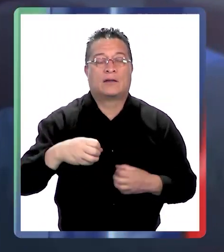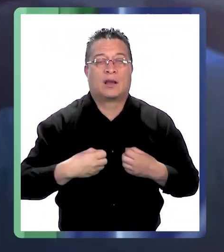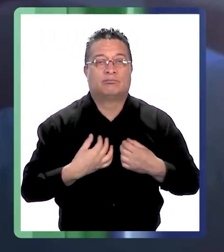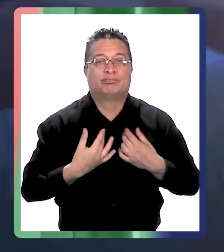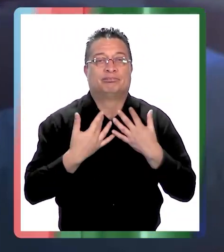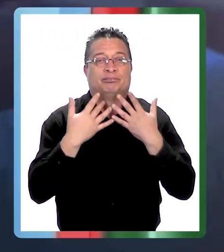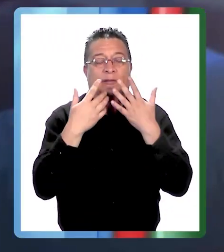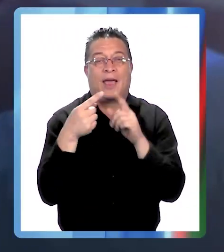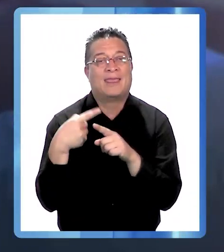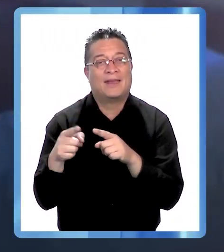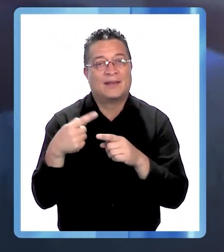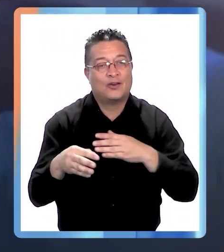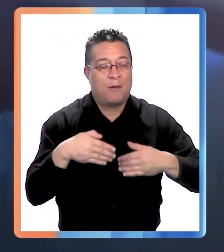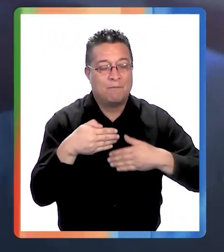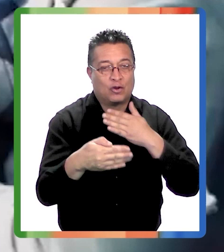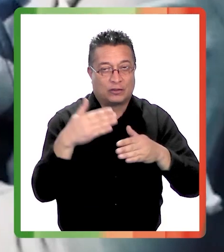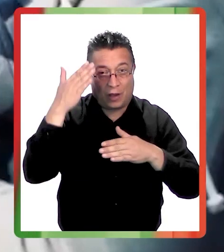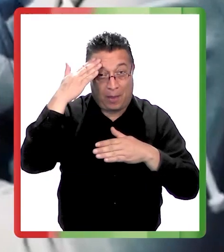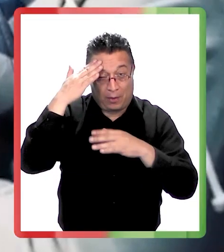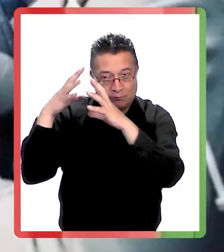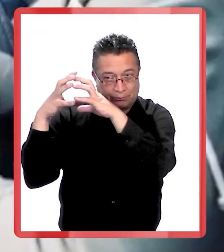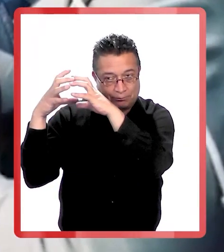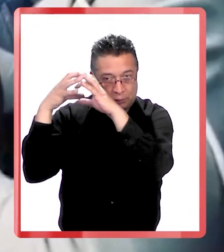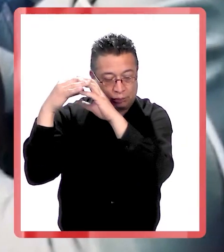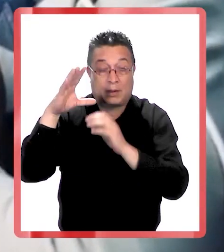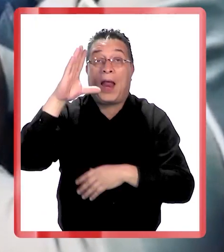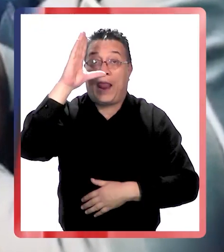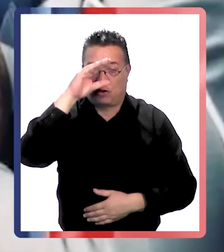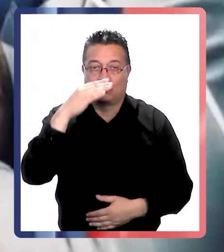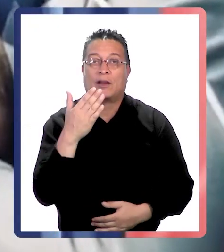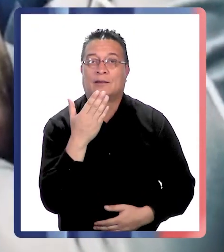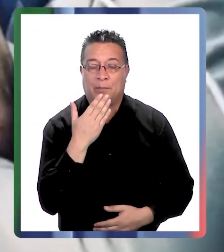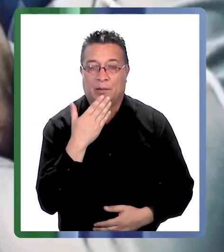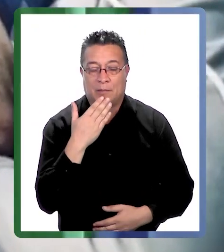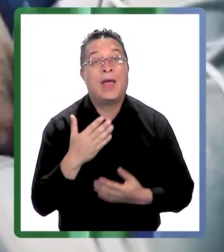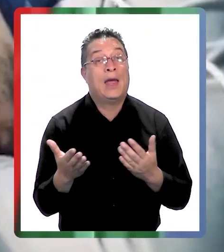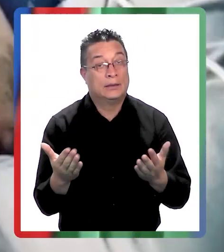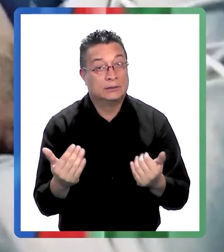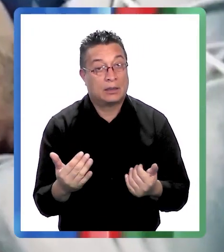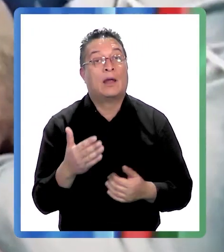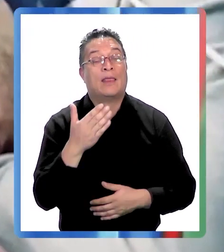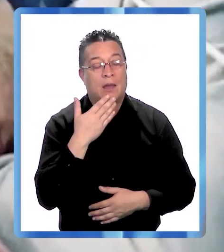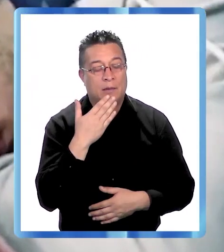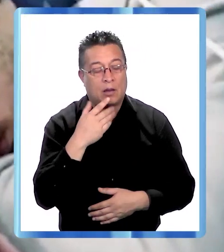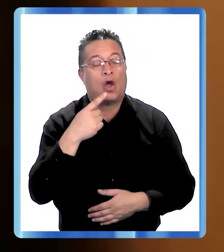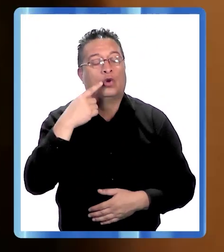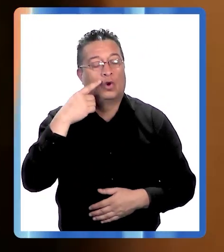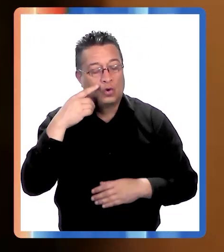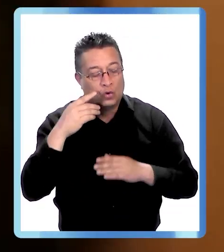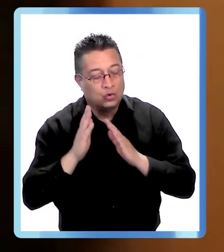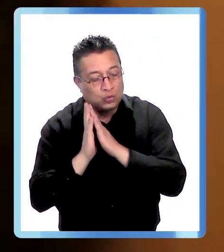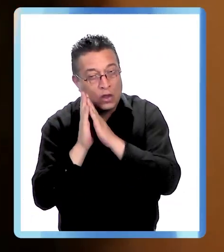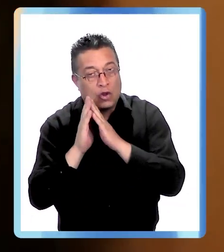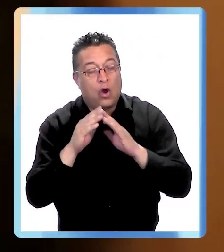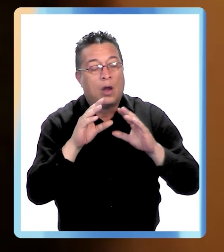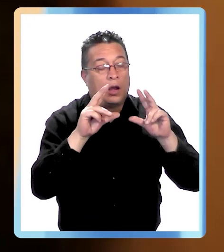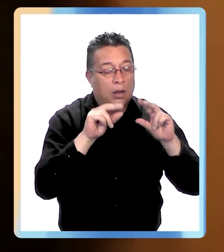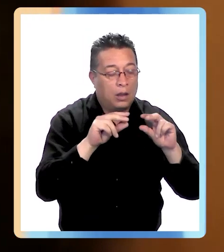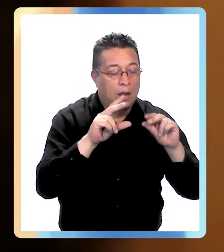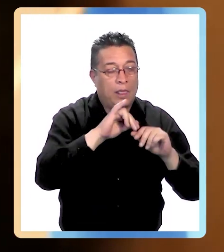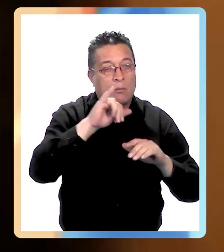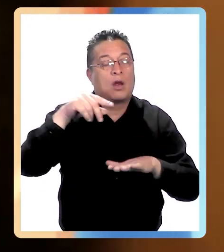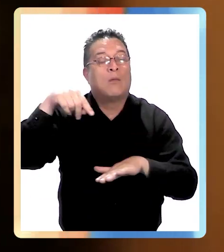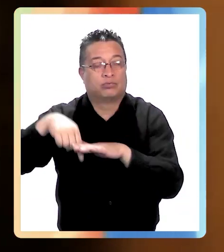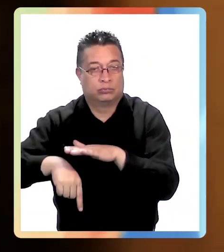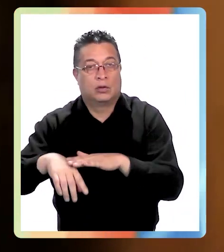hay distintos procesos a nivel cerebral durante la noche. En el fondo es necesario tener tanto sueño superficial como sueño profundo. Y